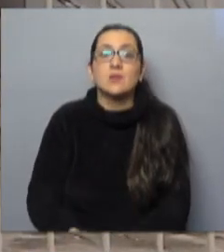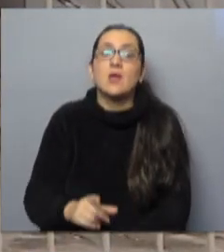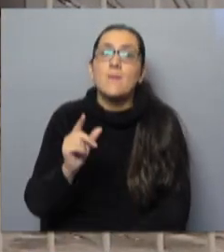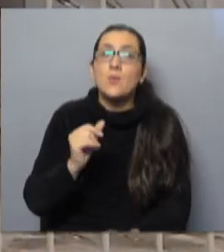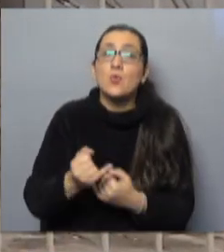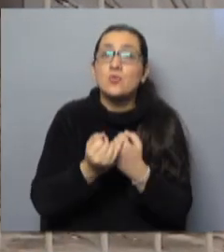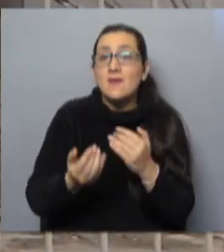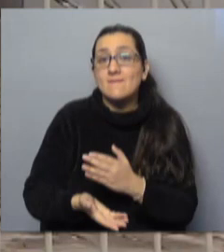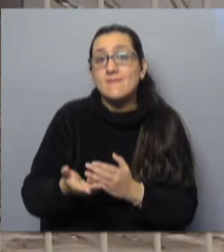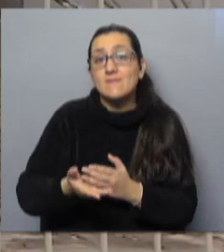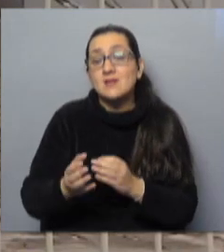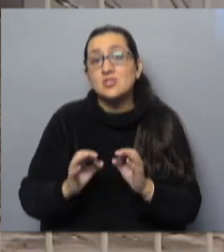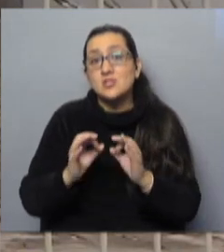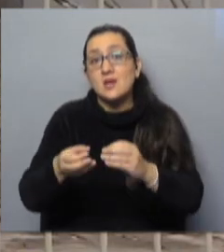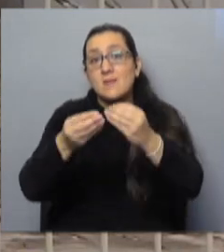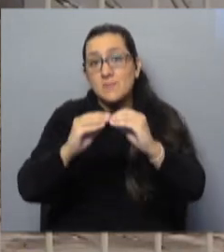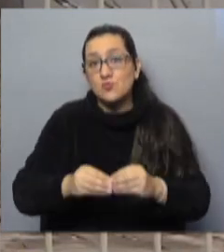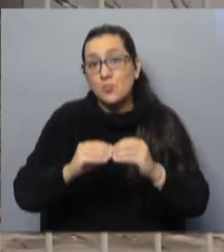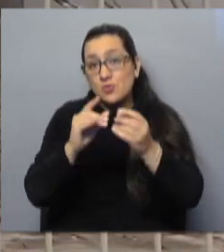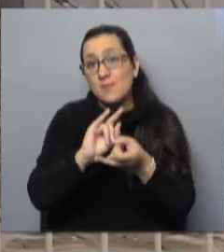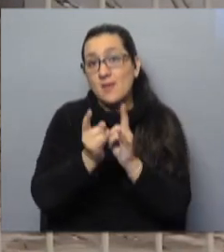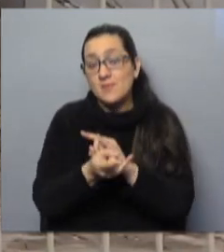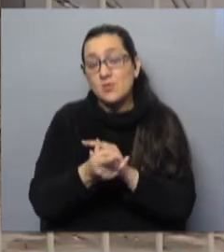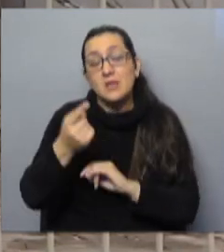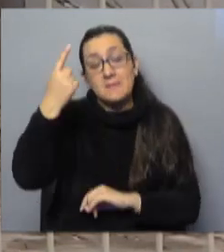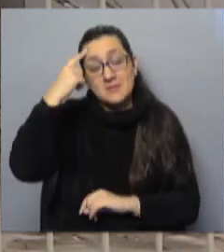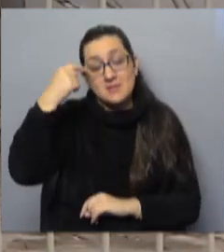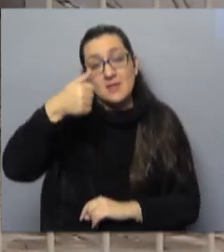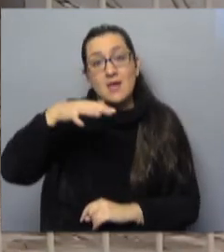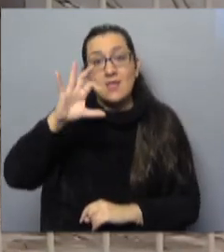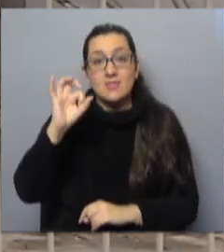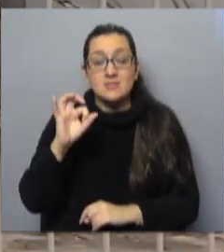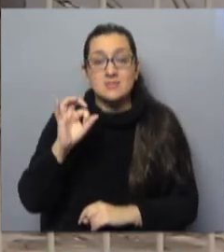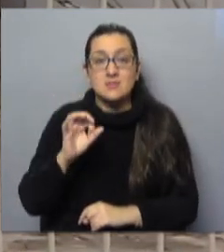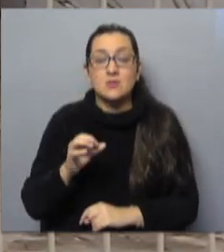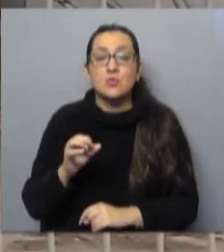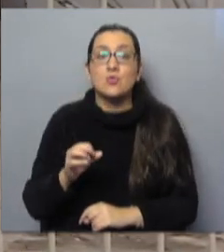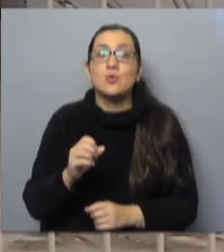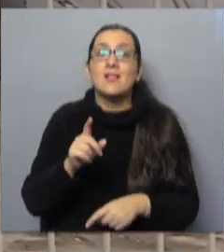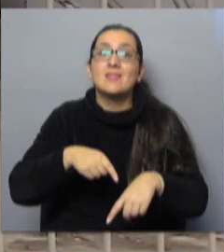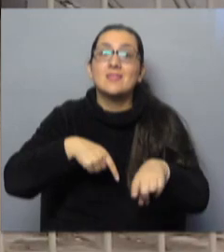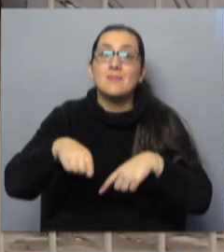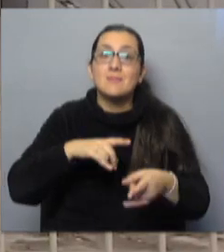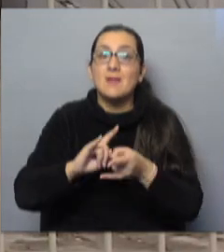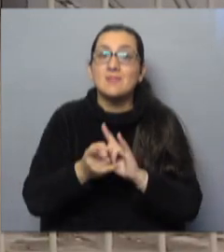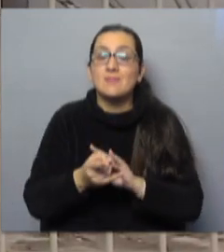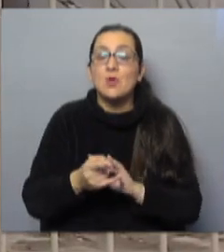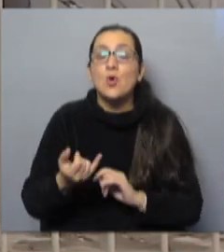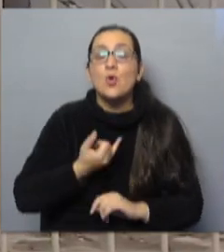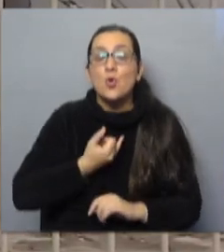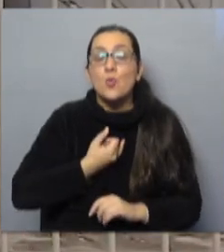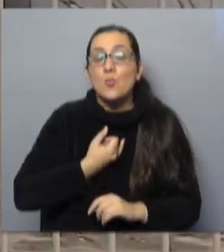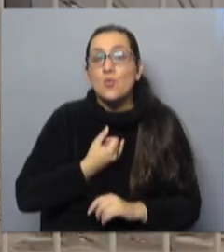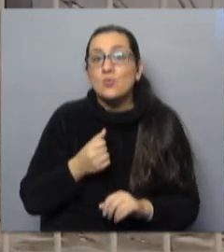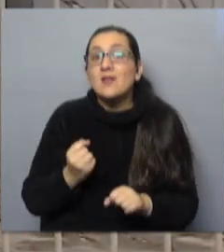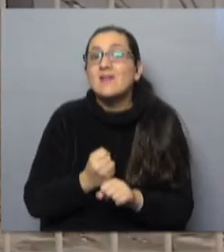va a estar en el parlamento que prevén desde adentro en general ahora de sindicatos de educación respecto al trámite parlamentario de qué forma intentar incidir allí